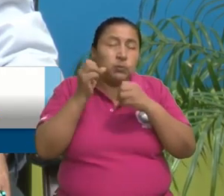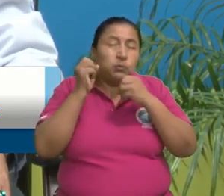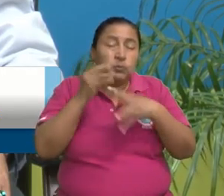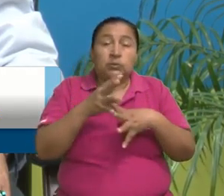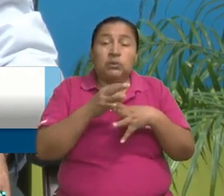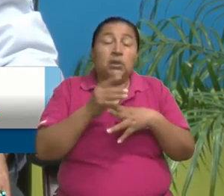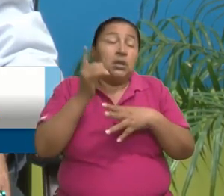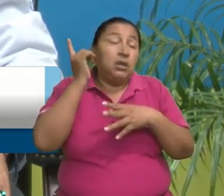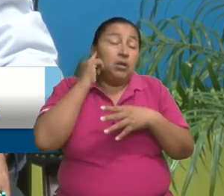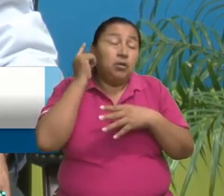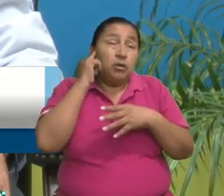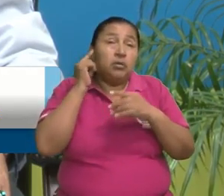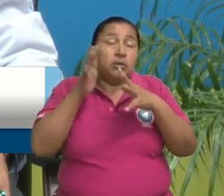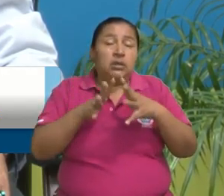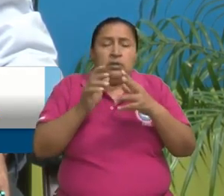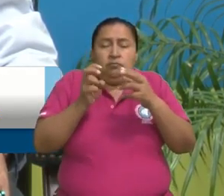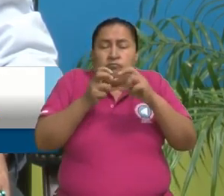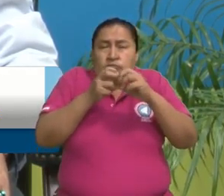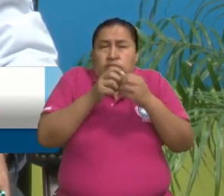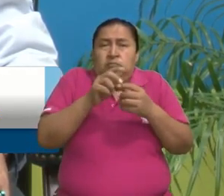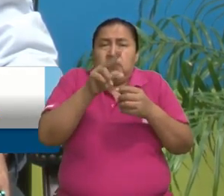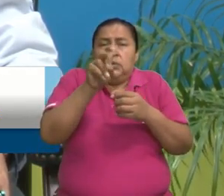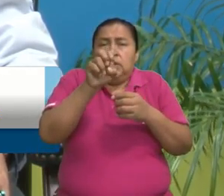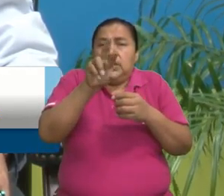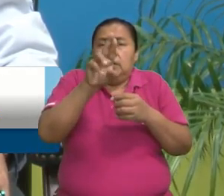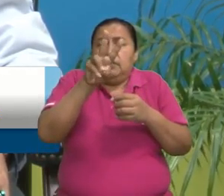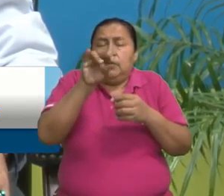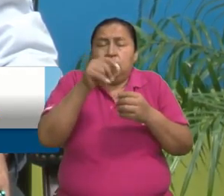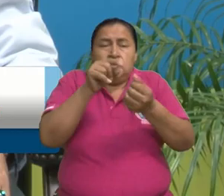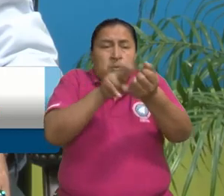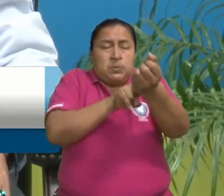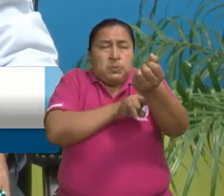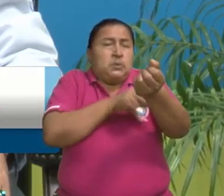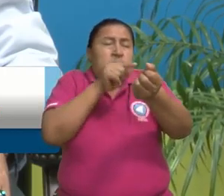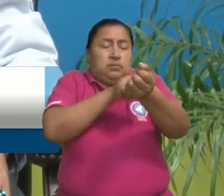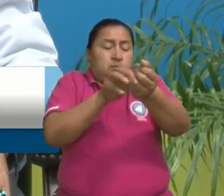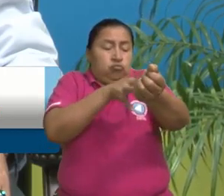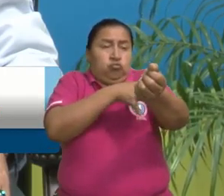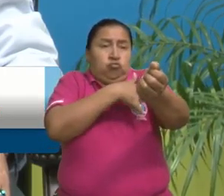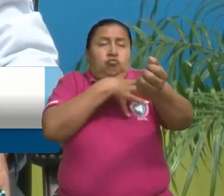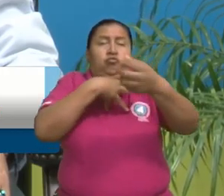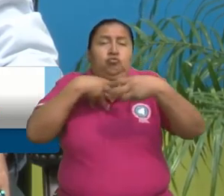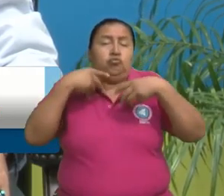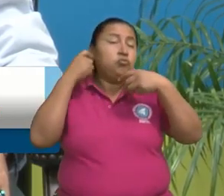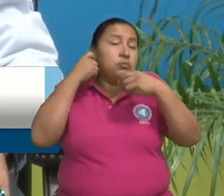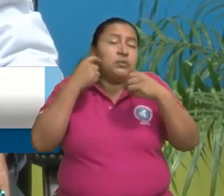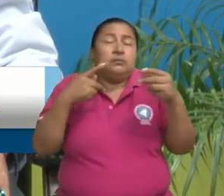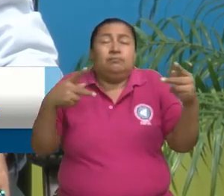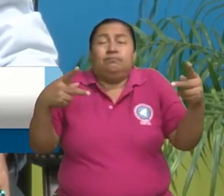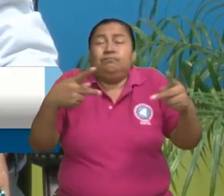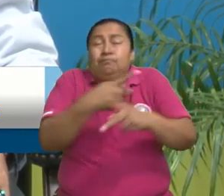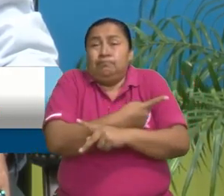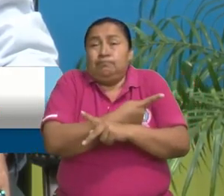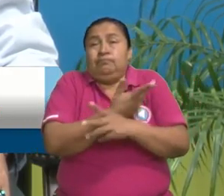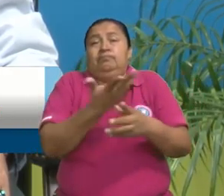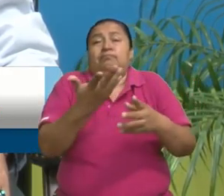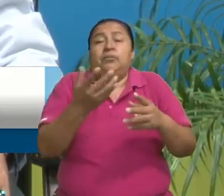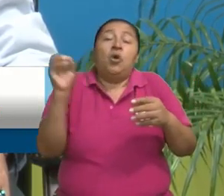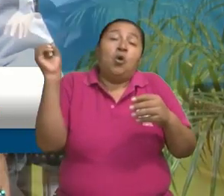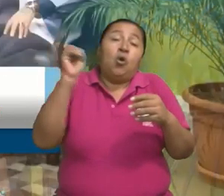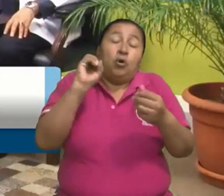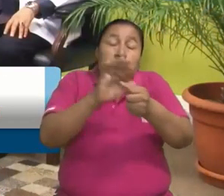el oído está enervado por nervios que son este extremo o